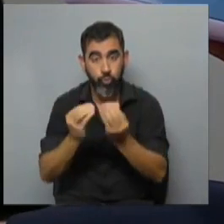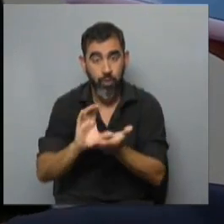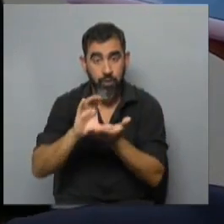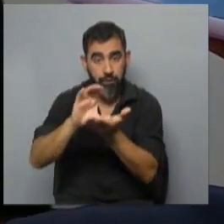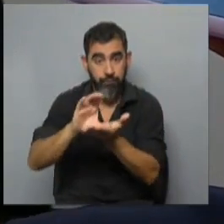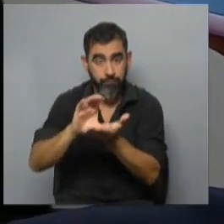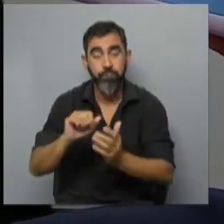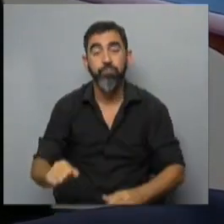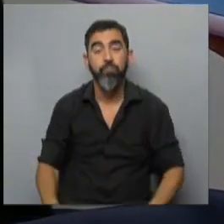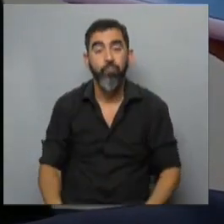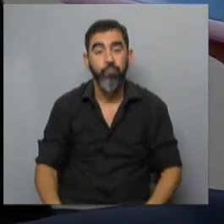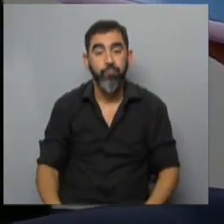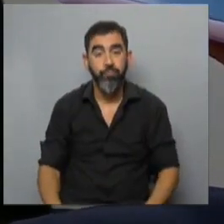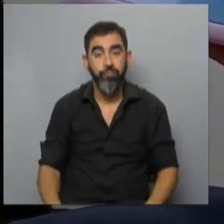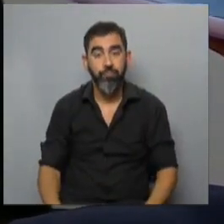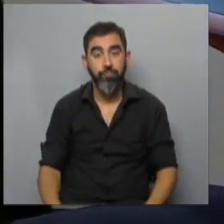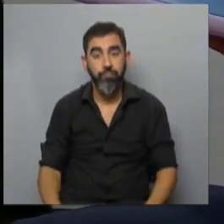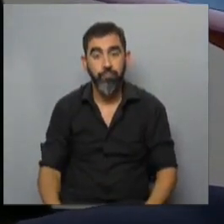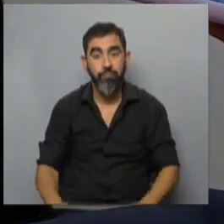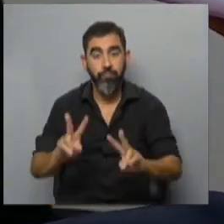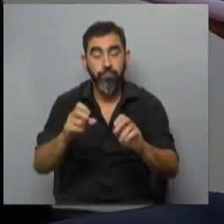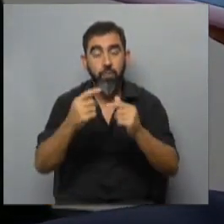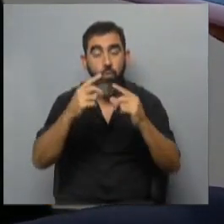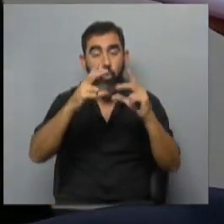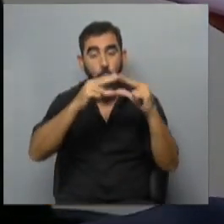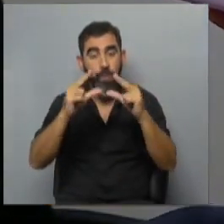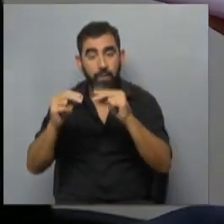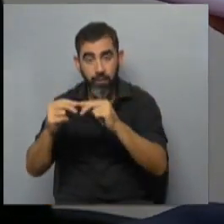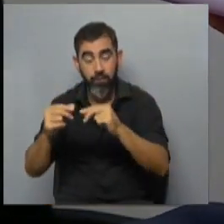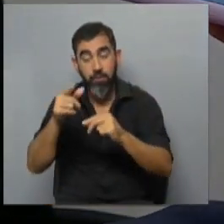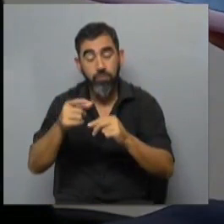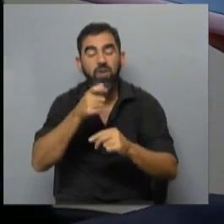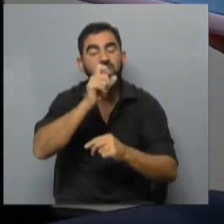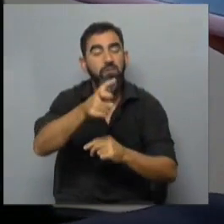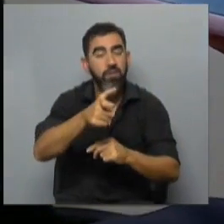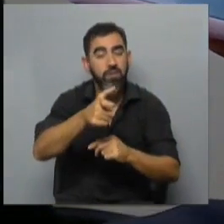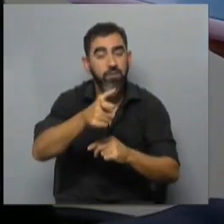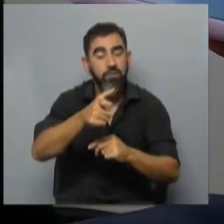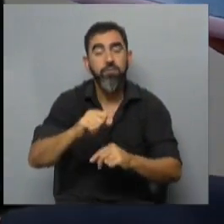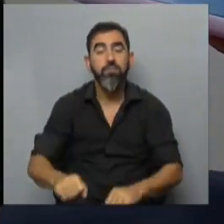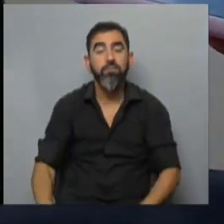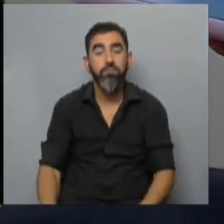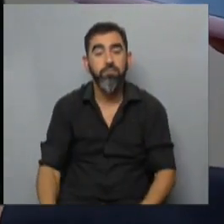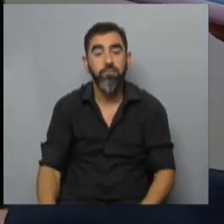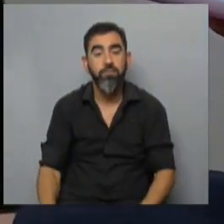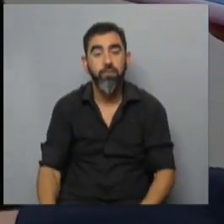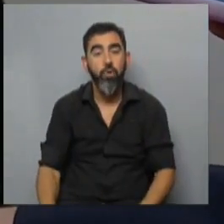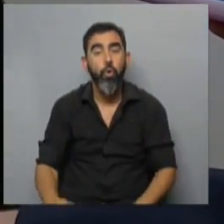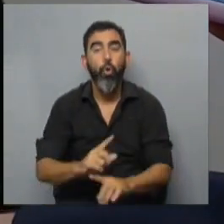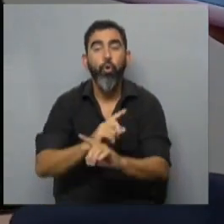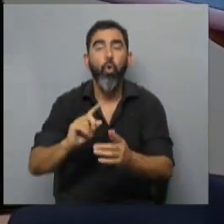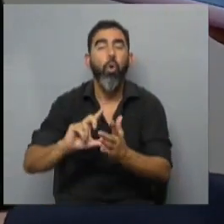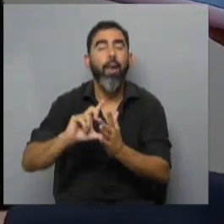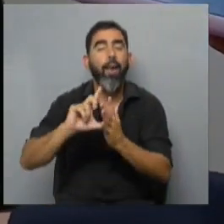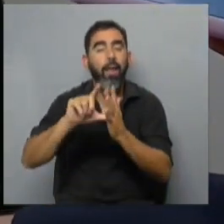justamente el rubro que abastece a las cooperativas y eso implica un este ya no un lento un enlentecimiento